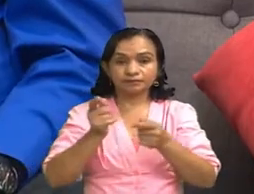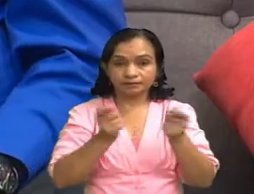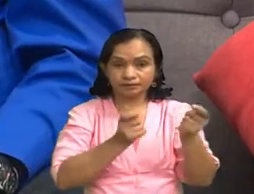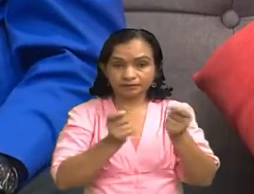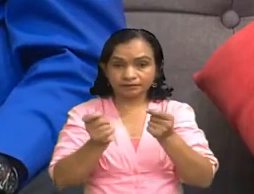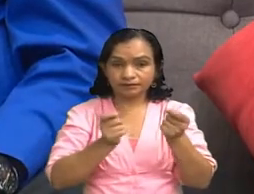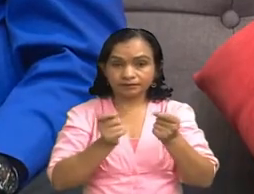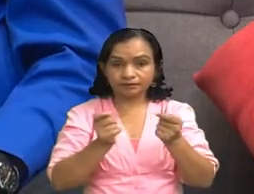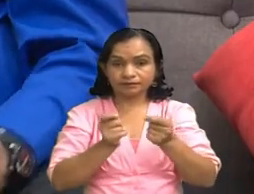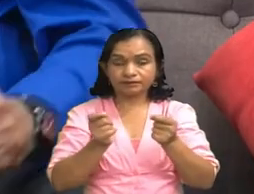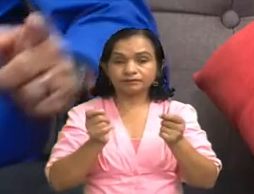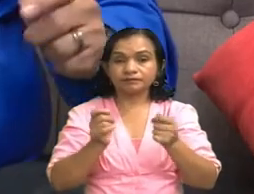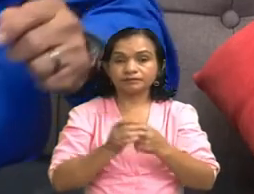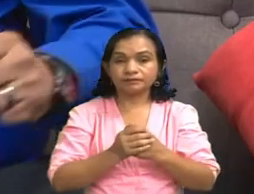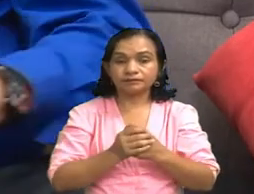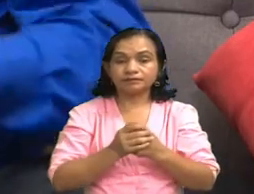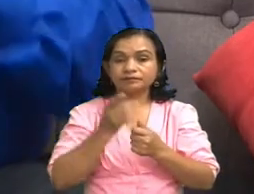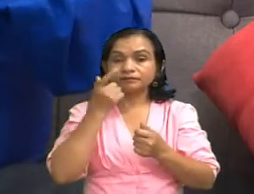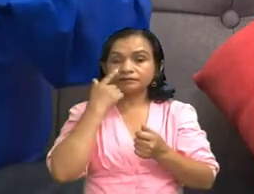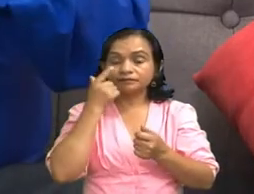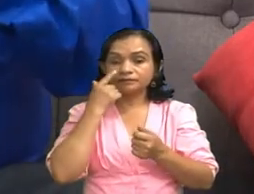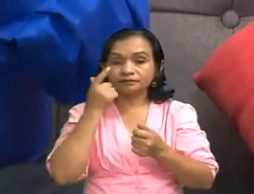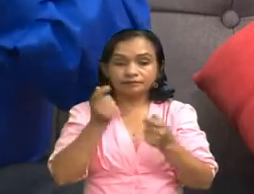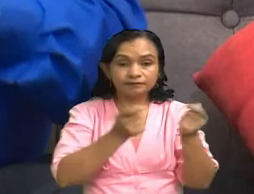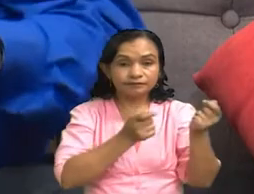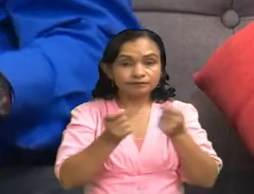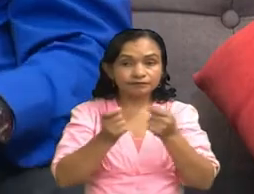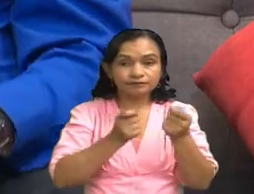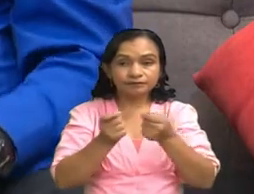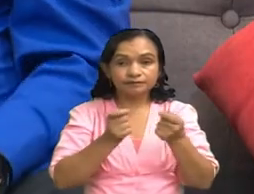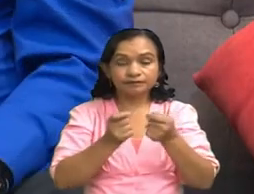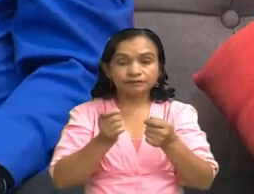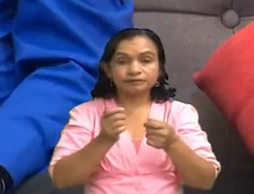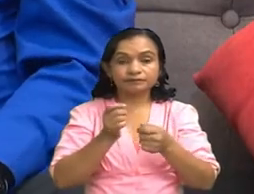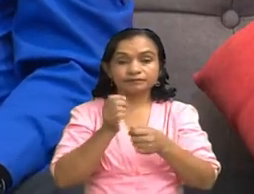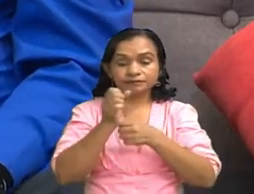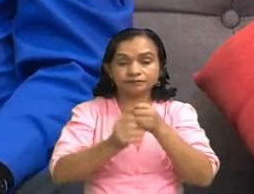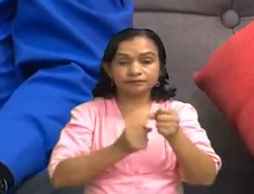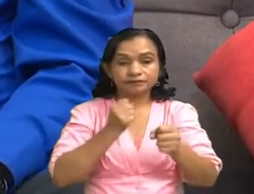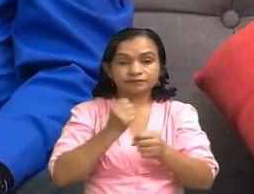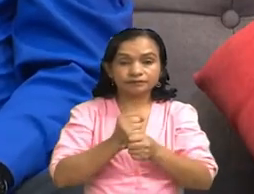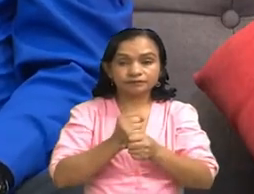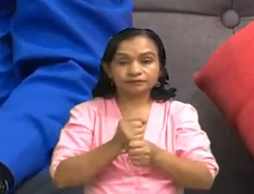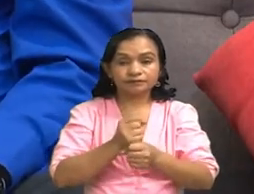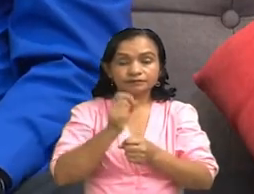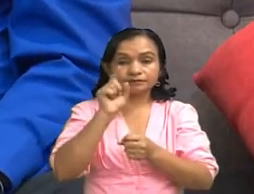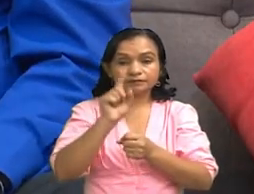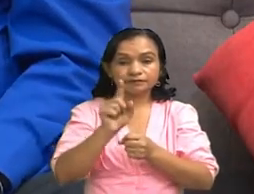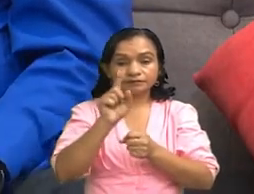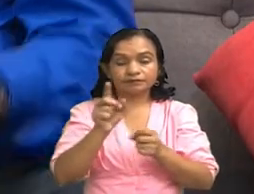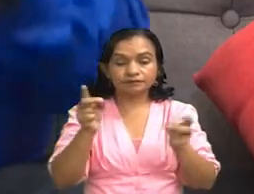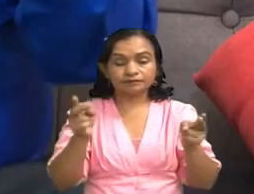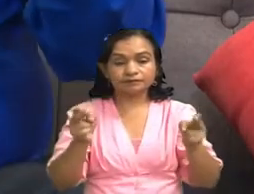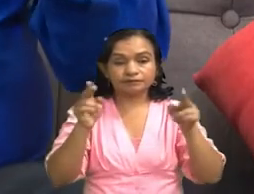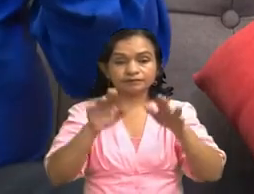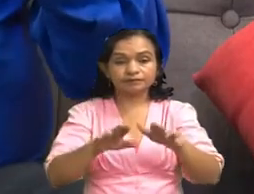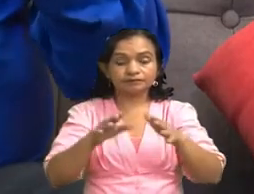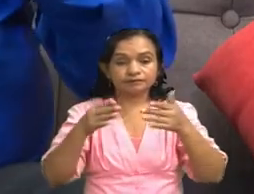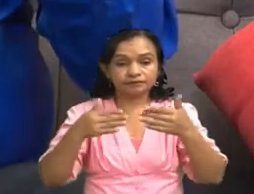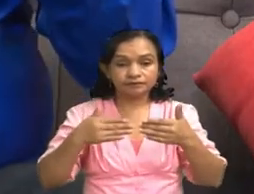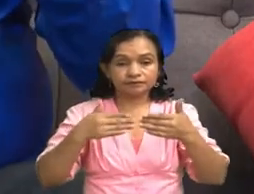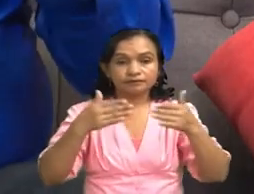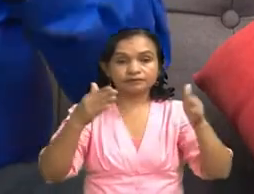controlado. Teníamos que estar vigilando y haciendo el reporte, porque cada año, el primero de noviembre, te